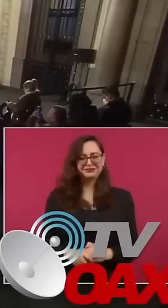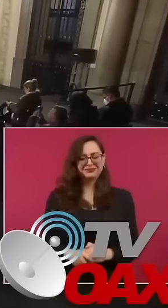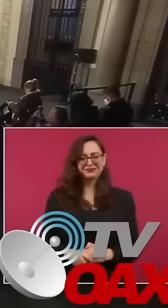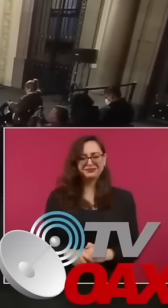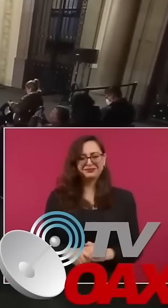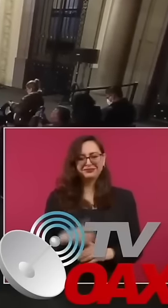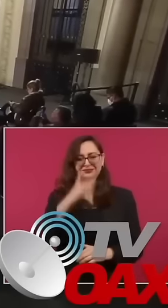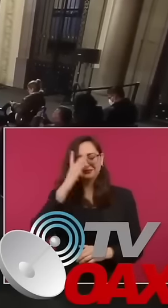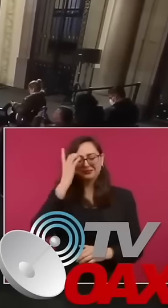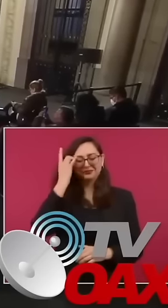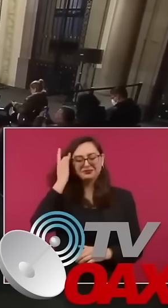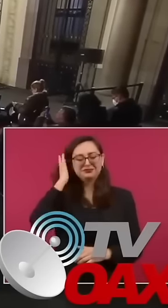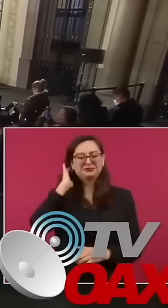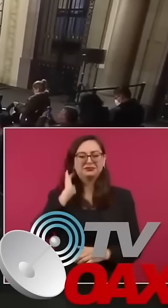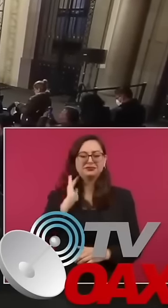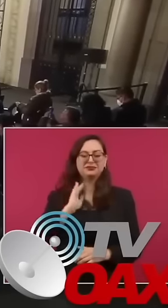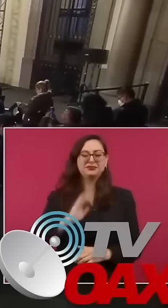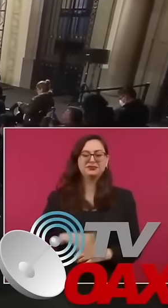ahora sí que